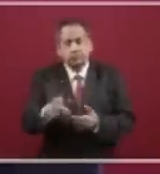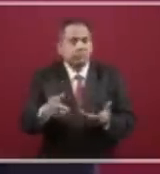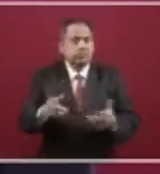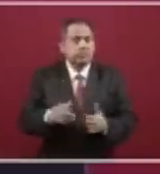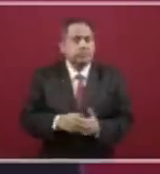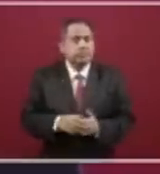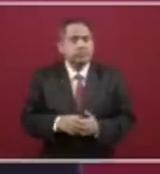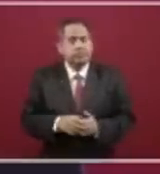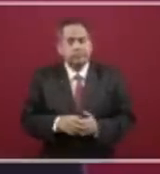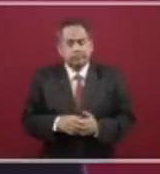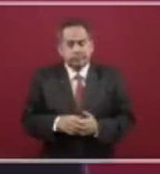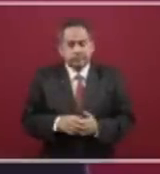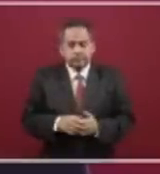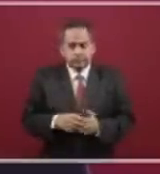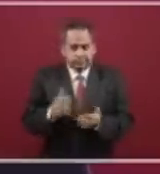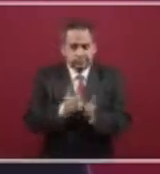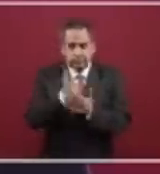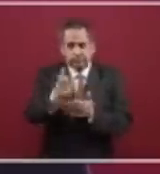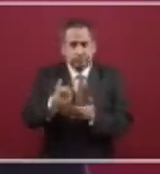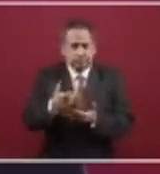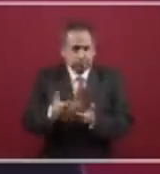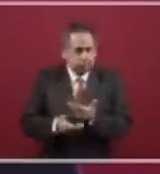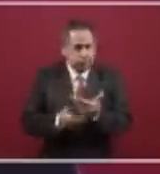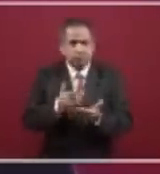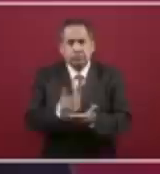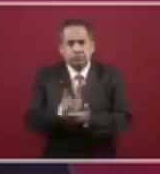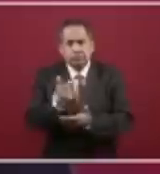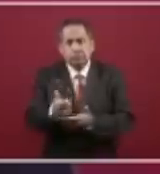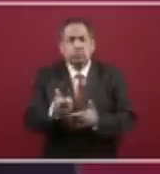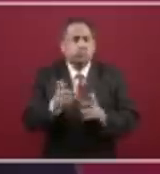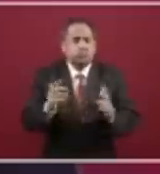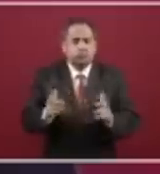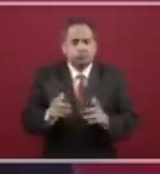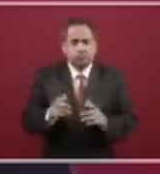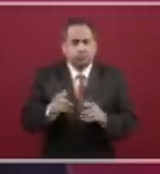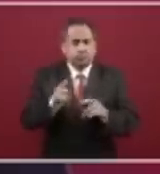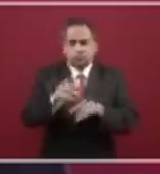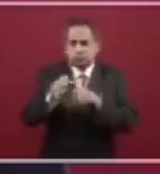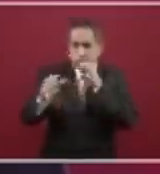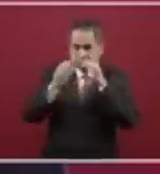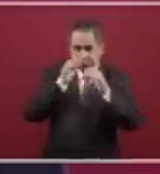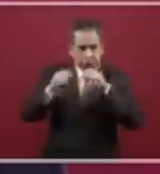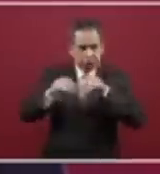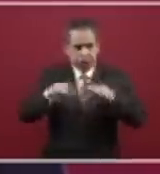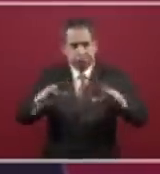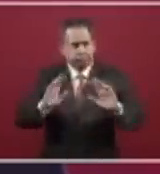por los servicios de comunicación